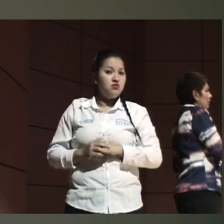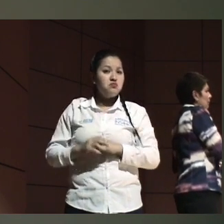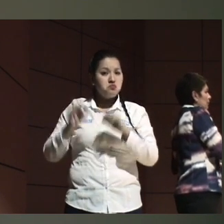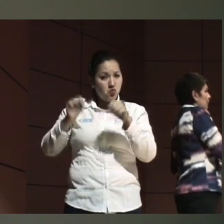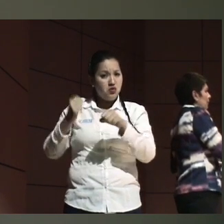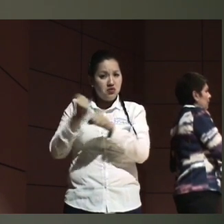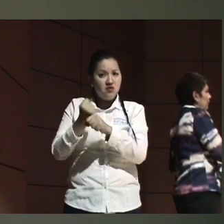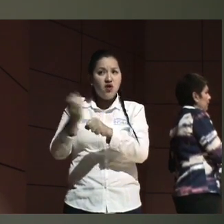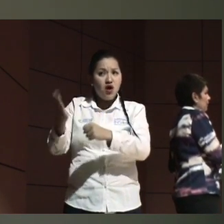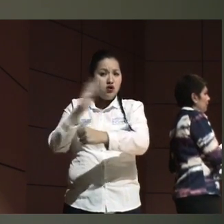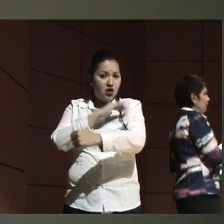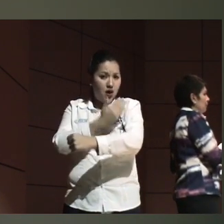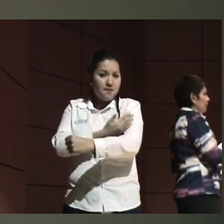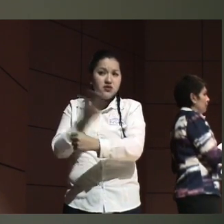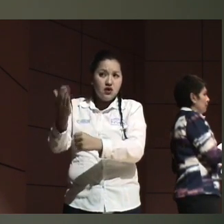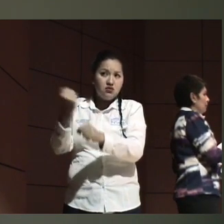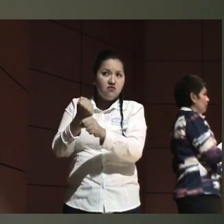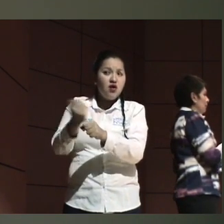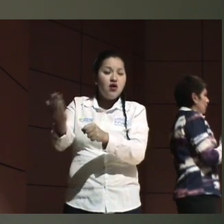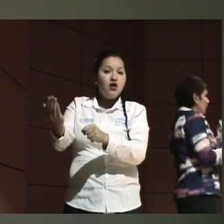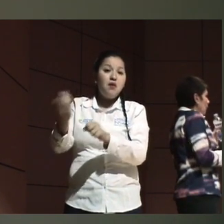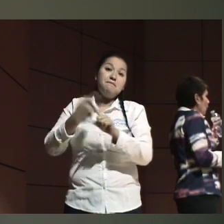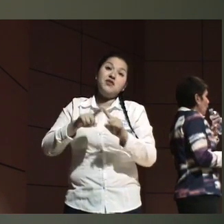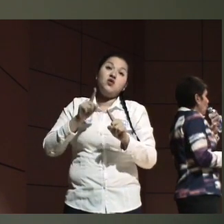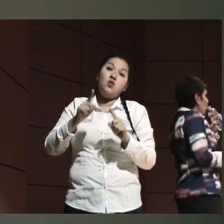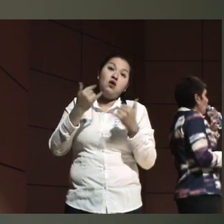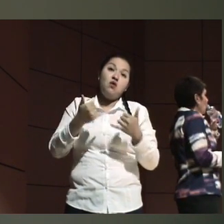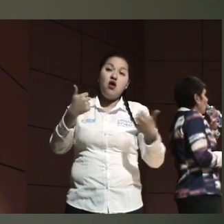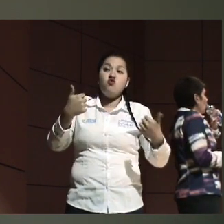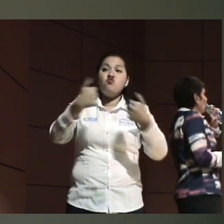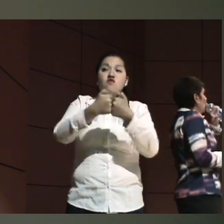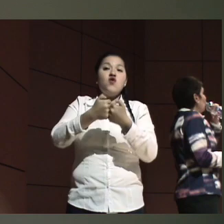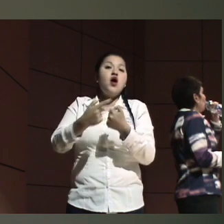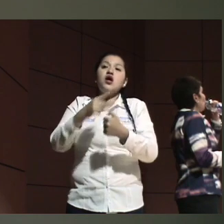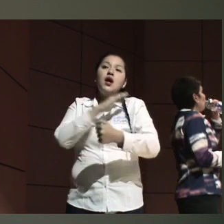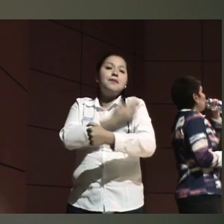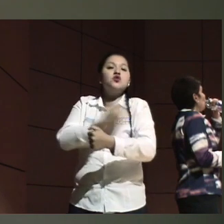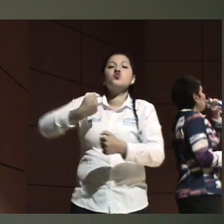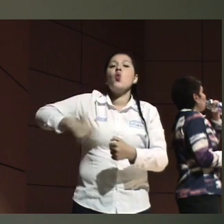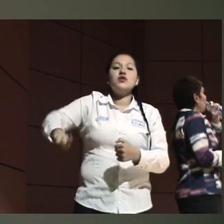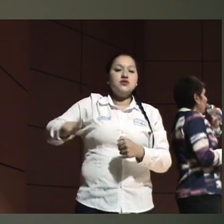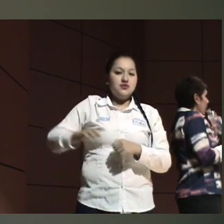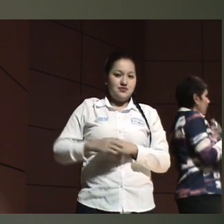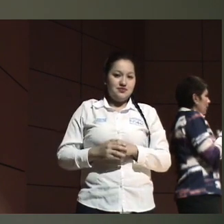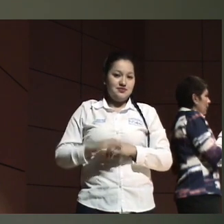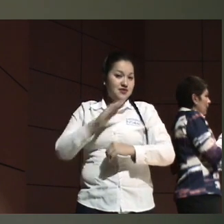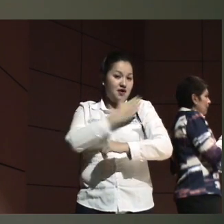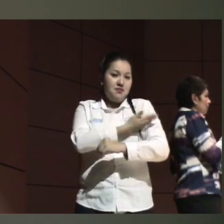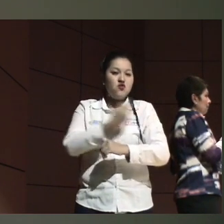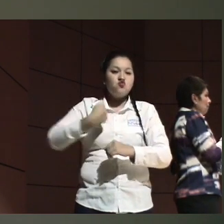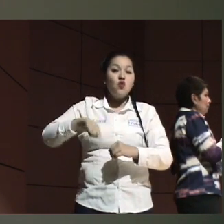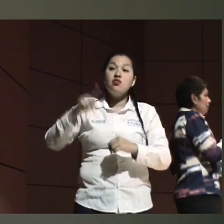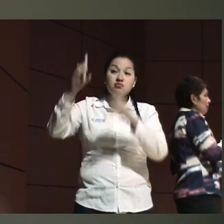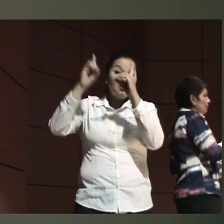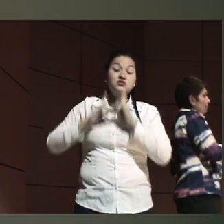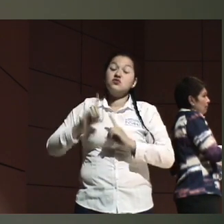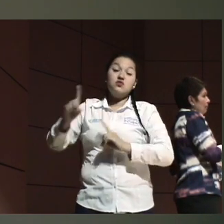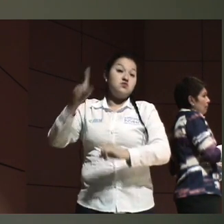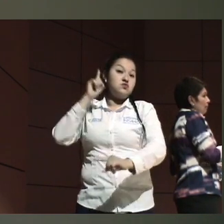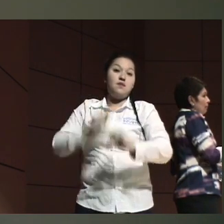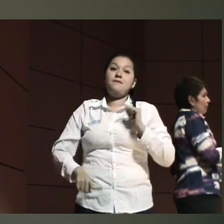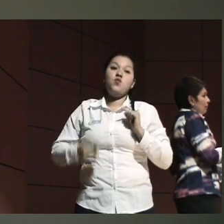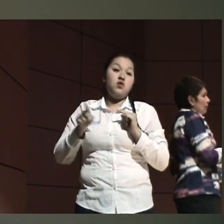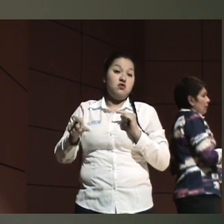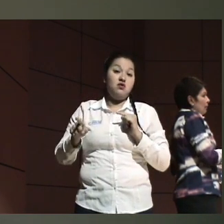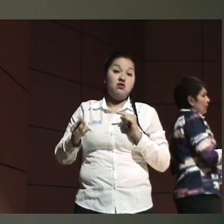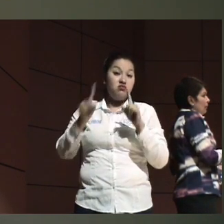decir que tiene capacidades es suficiente pero en este caso se consideraba que no las tenía para efectos de tomar decisiones frente a sus